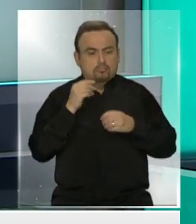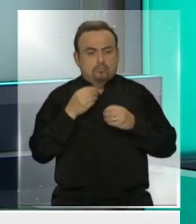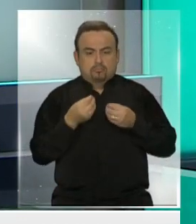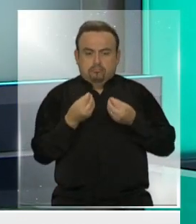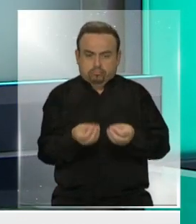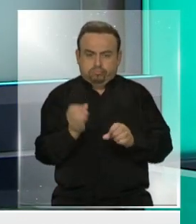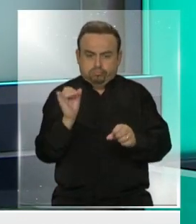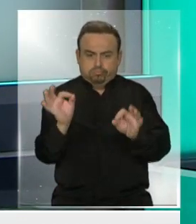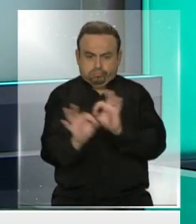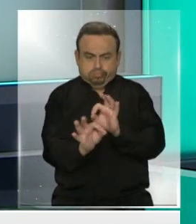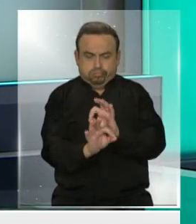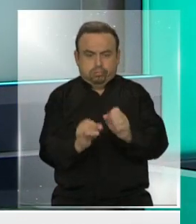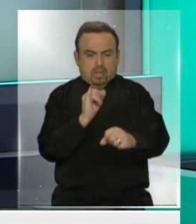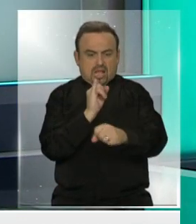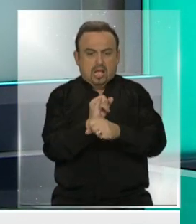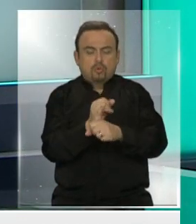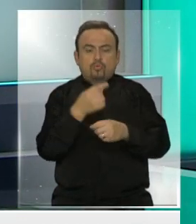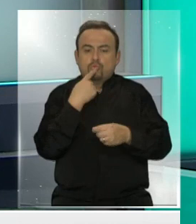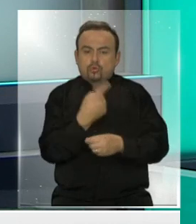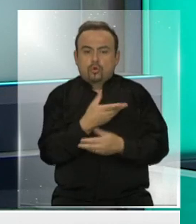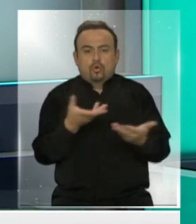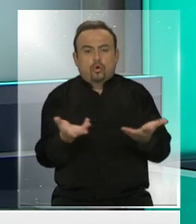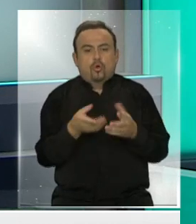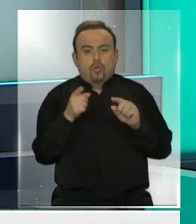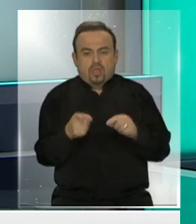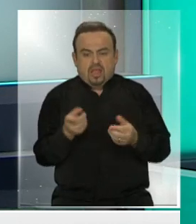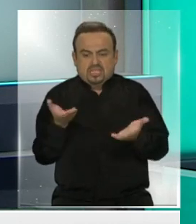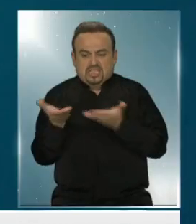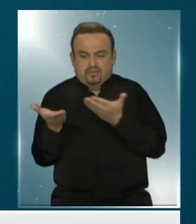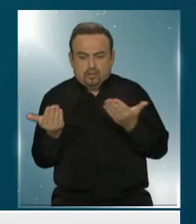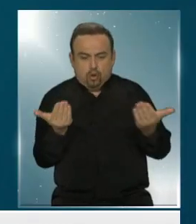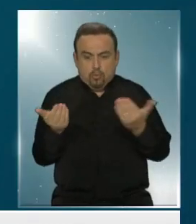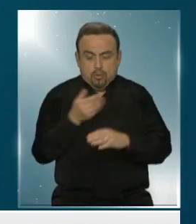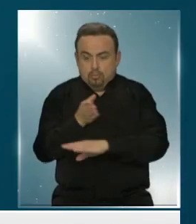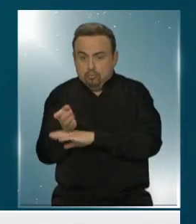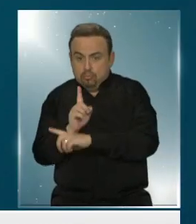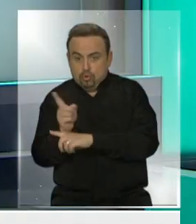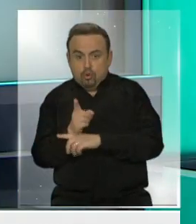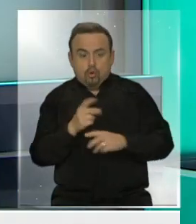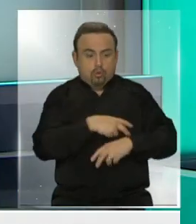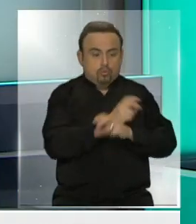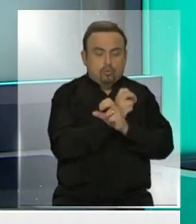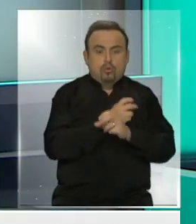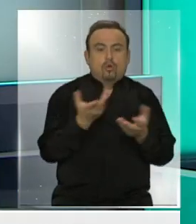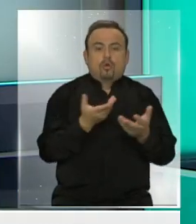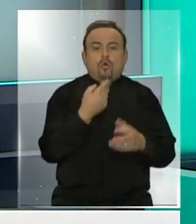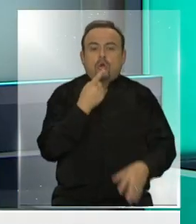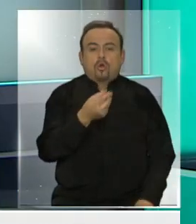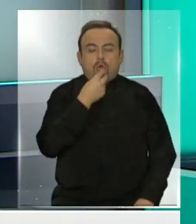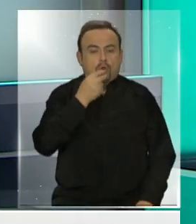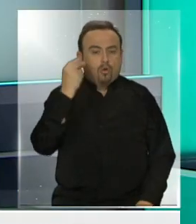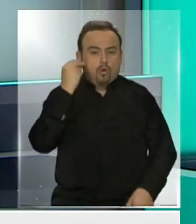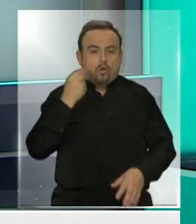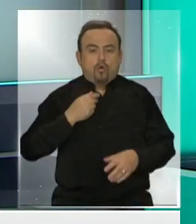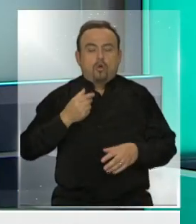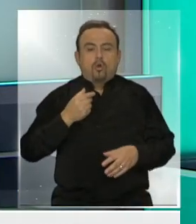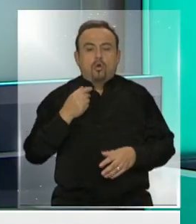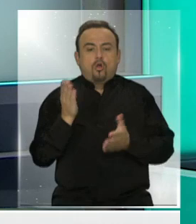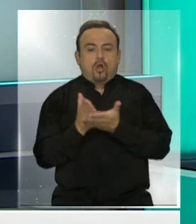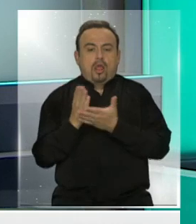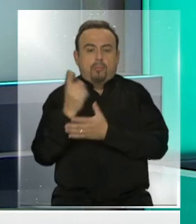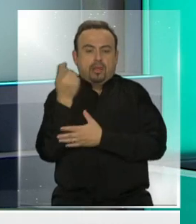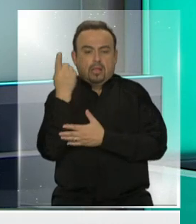está fiscalizando el estándar de cumplimiento por equivalencia de estos servicios pueden apoderados de colegios privados por ejemplo que pagan su mensualidad completa